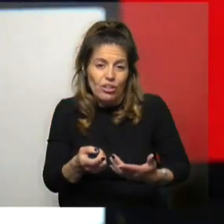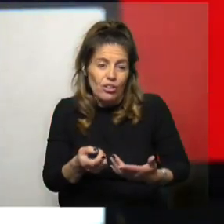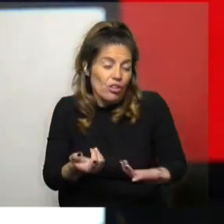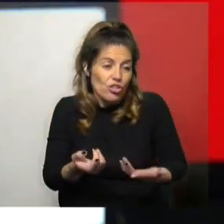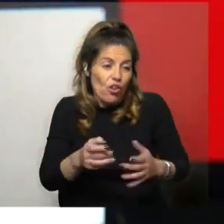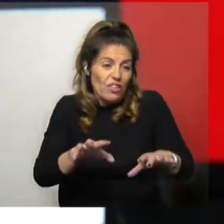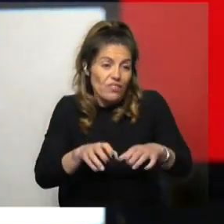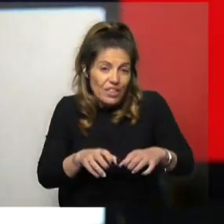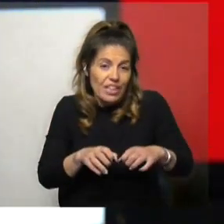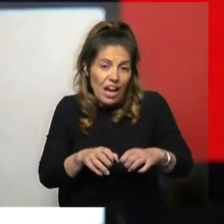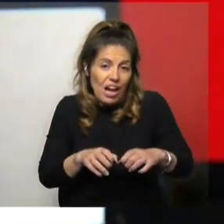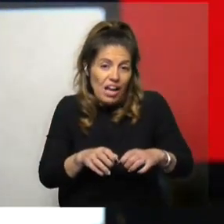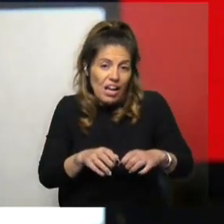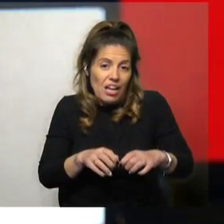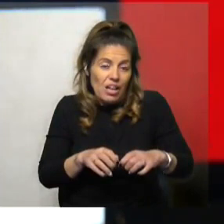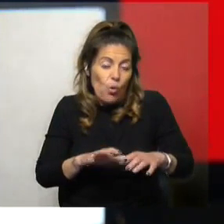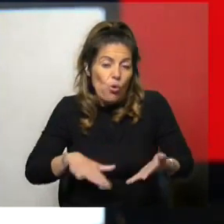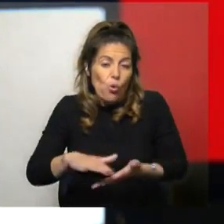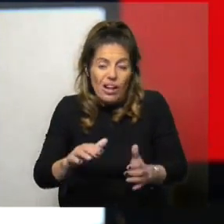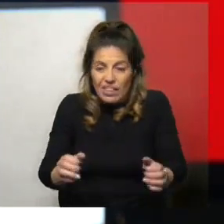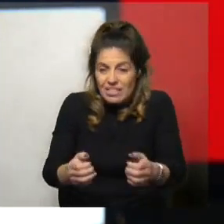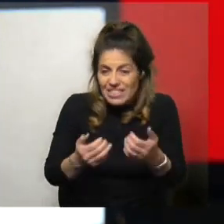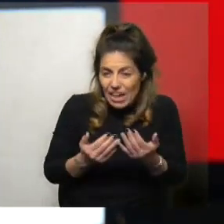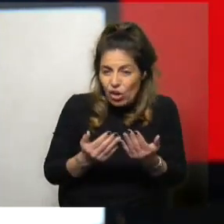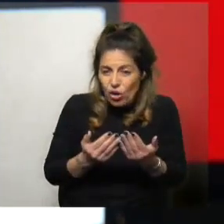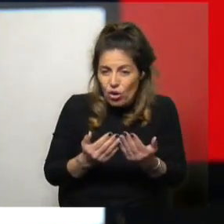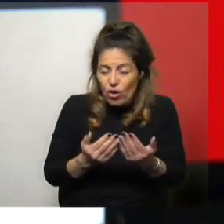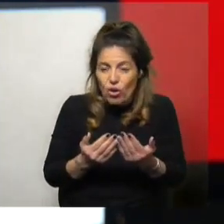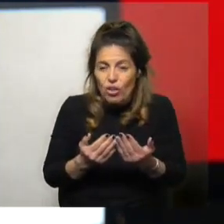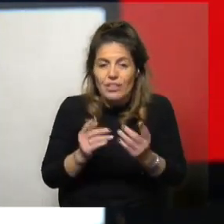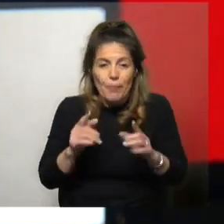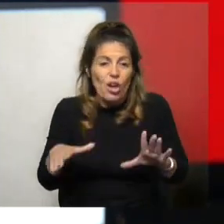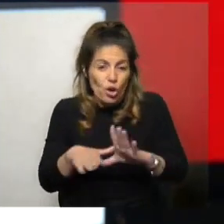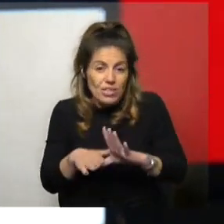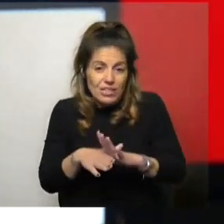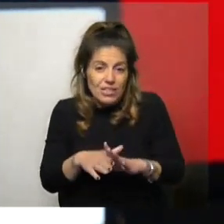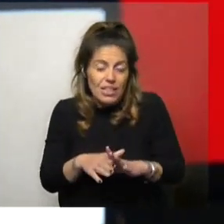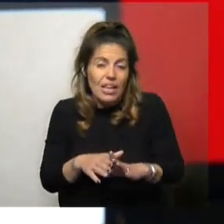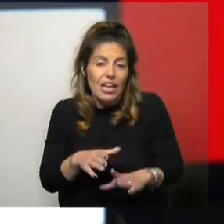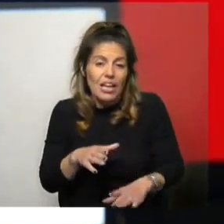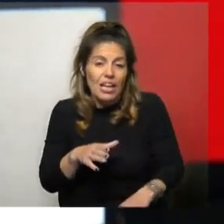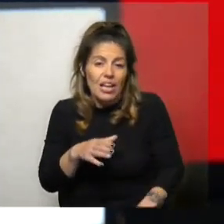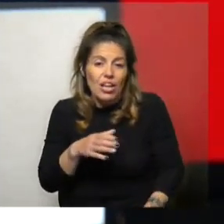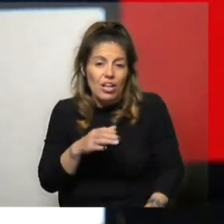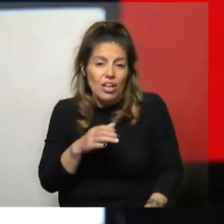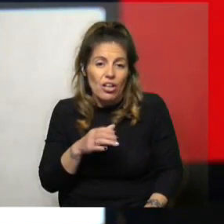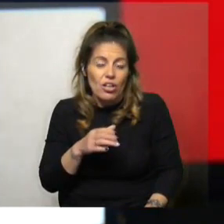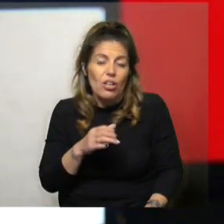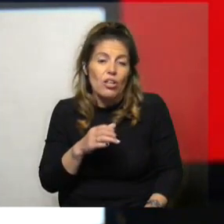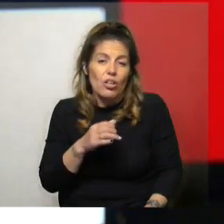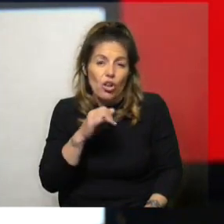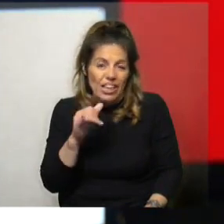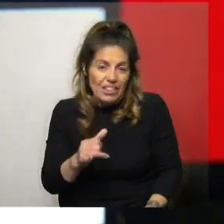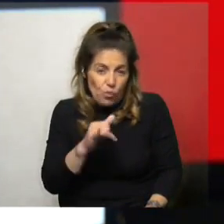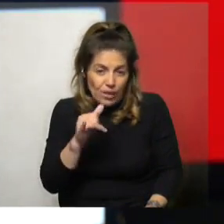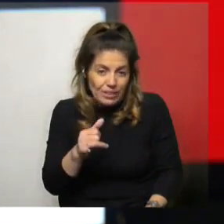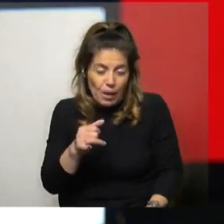describía no ambiente de encierro que que que además coincide lo que dice de limes porque mis recuerdos del encierro son